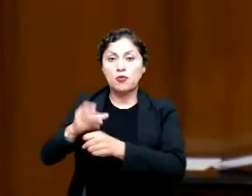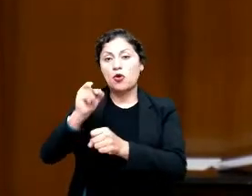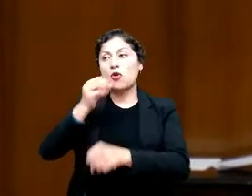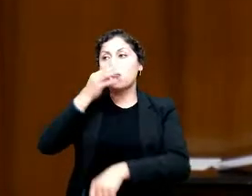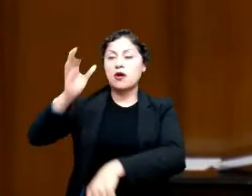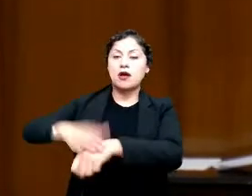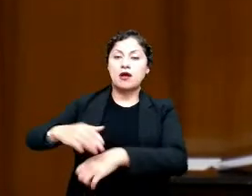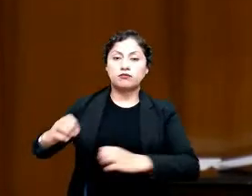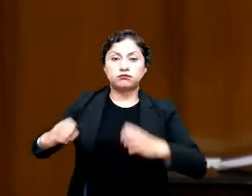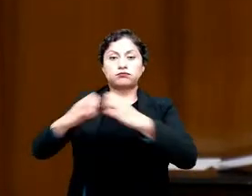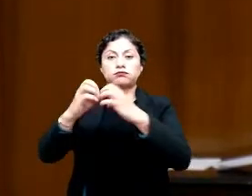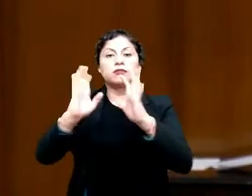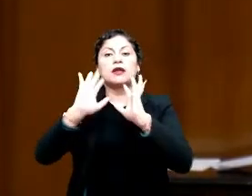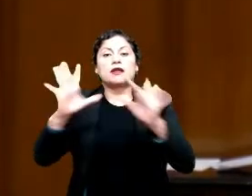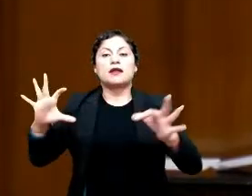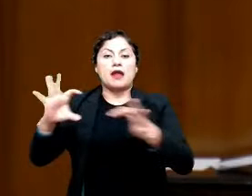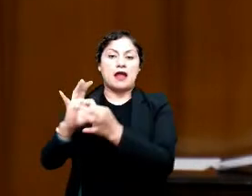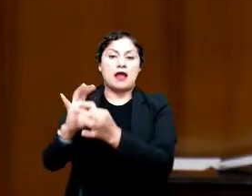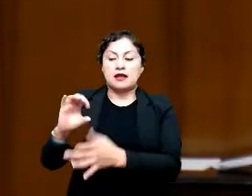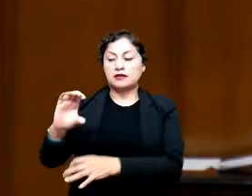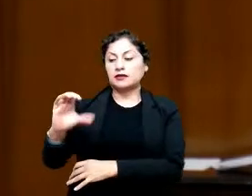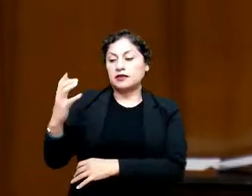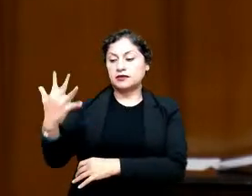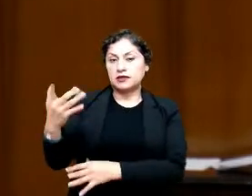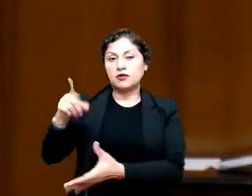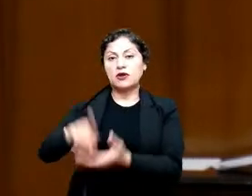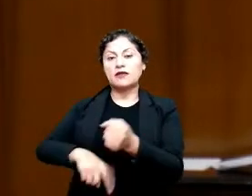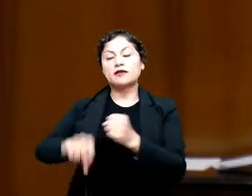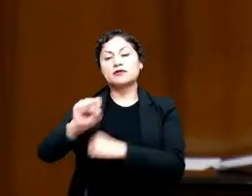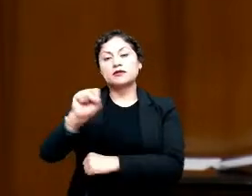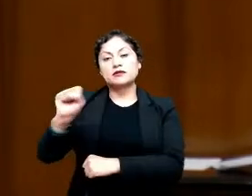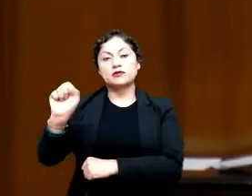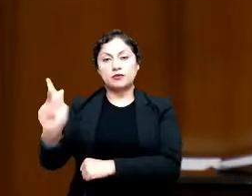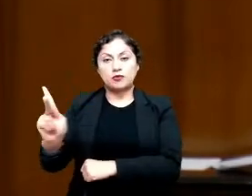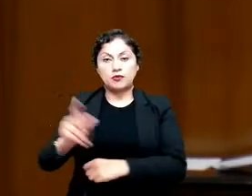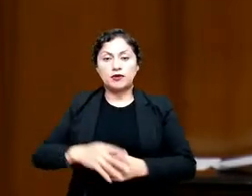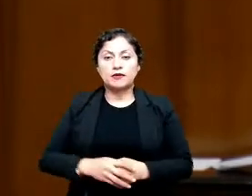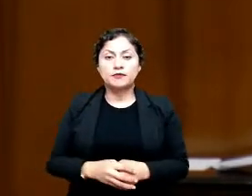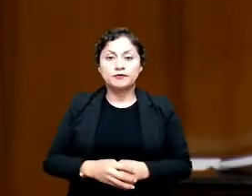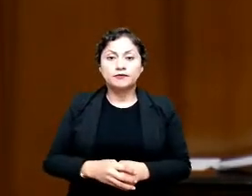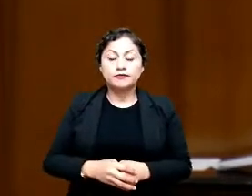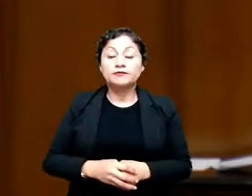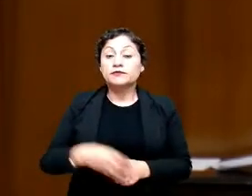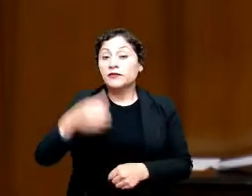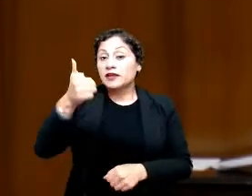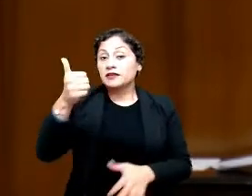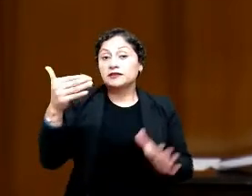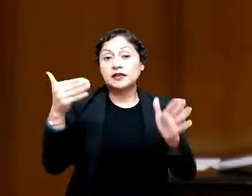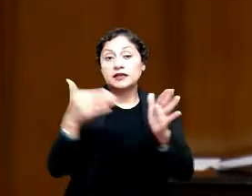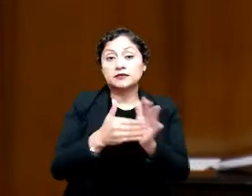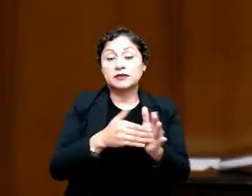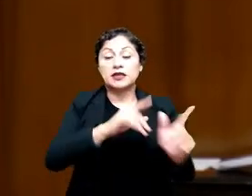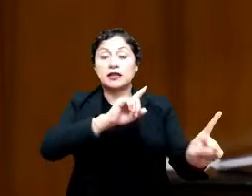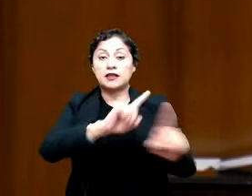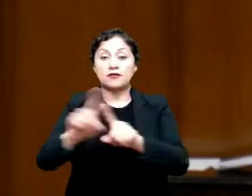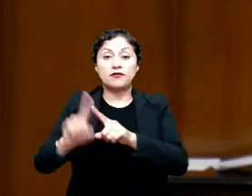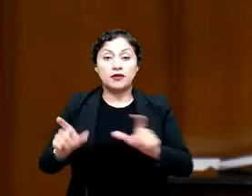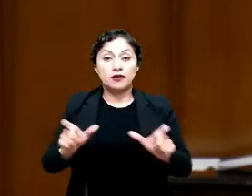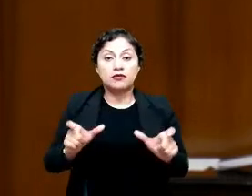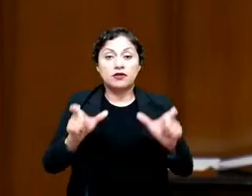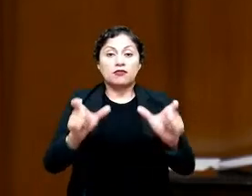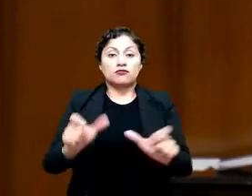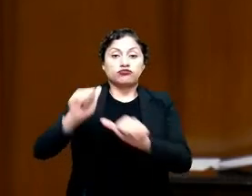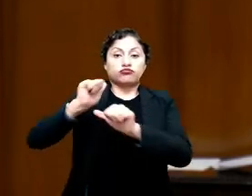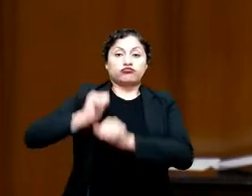encuentran enlazados al C5 de la Secretaría de Seguridad Pública. Más de 6.000 filtros de inspección coordinados por la Secretaría